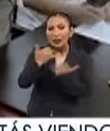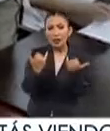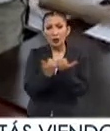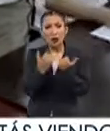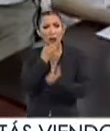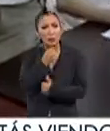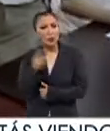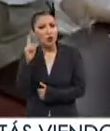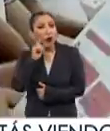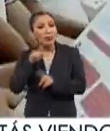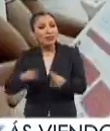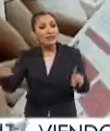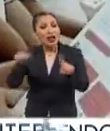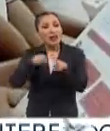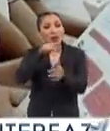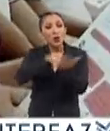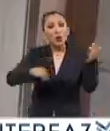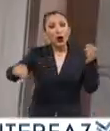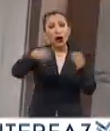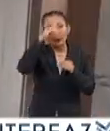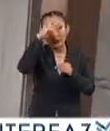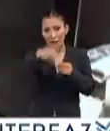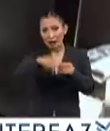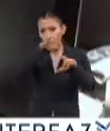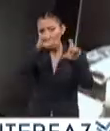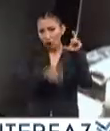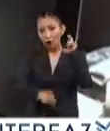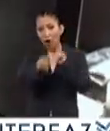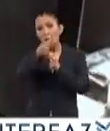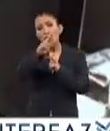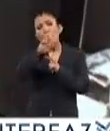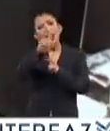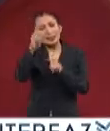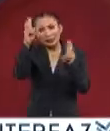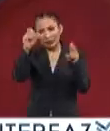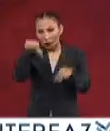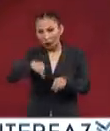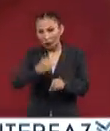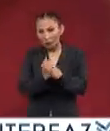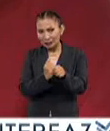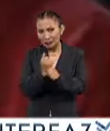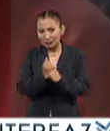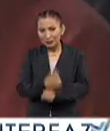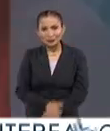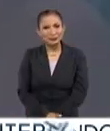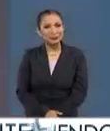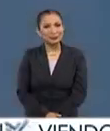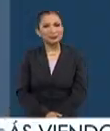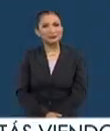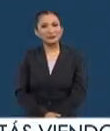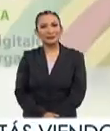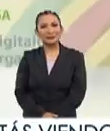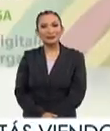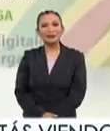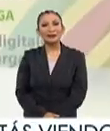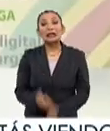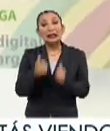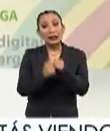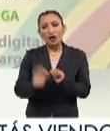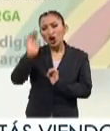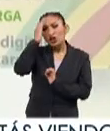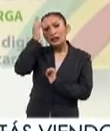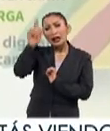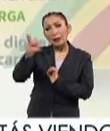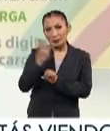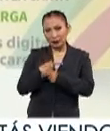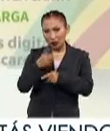en el país y diferentes partes de nuestra región. El PUED es el tema de nuestro reportaje del día. Quédate a conocer